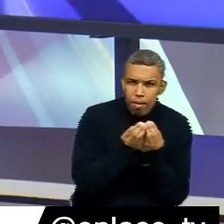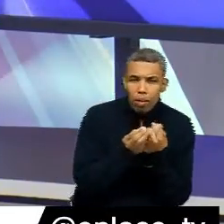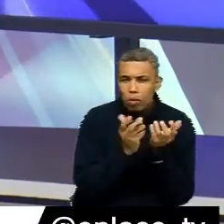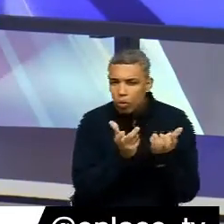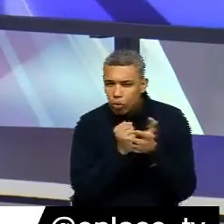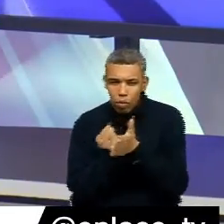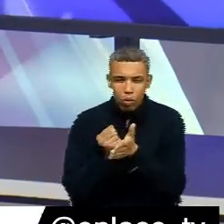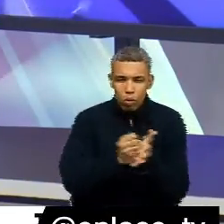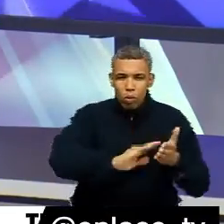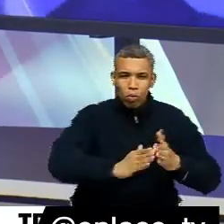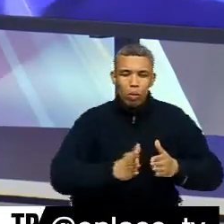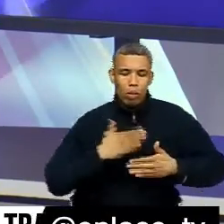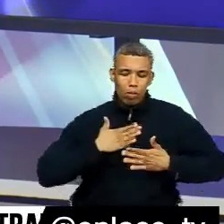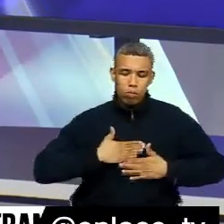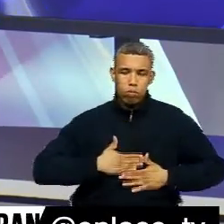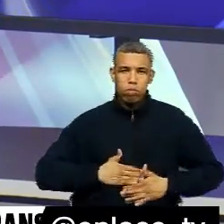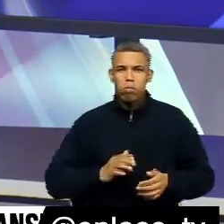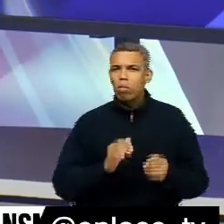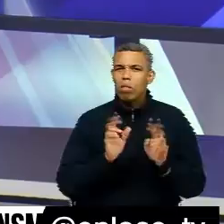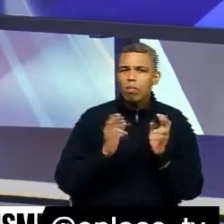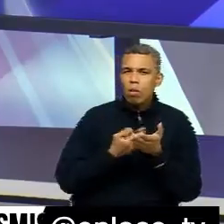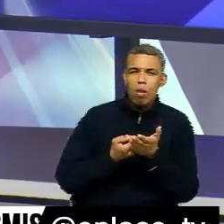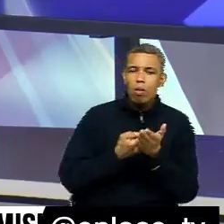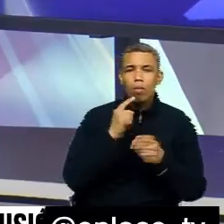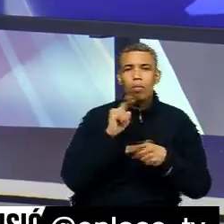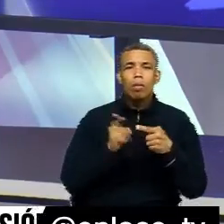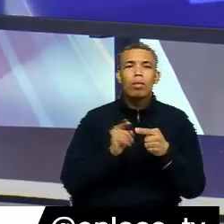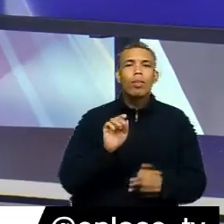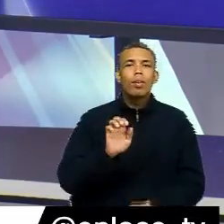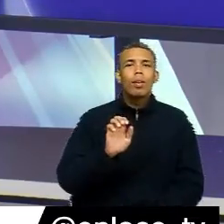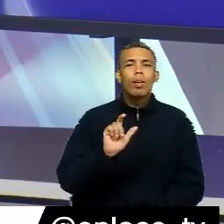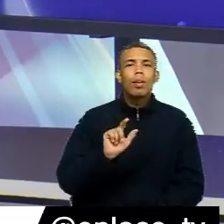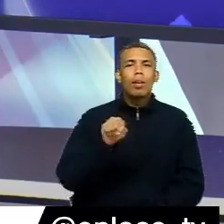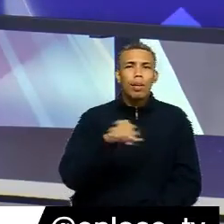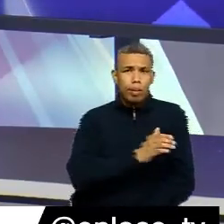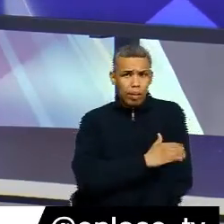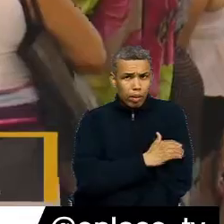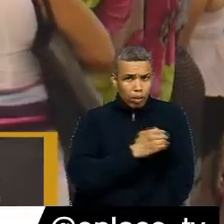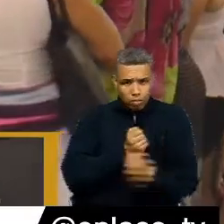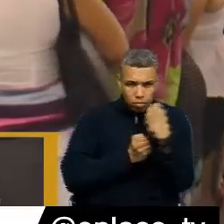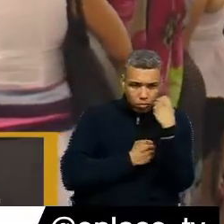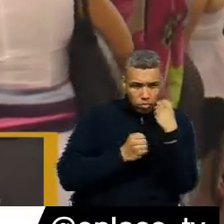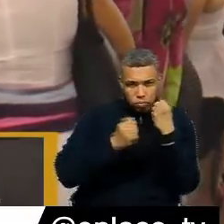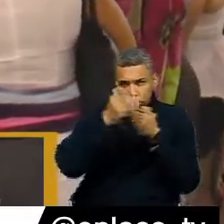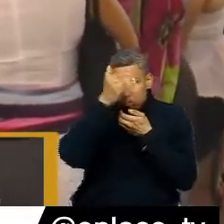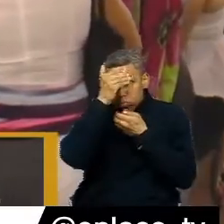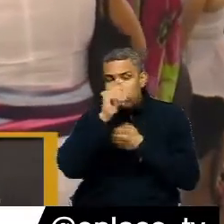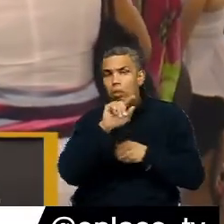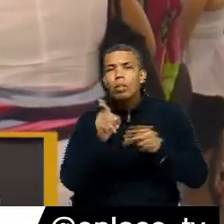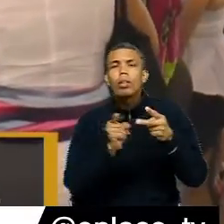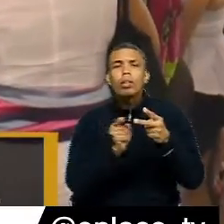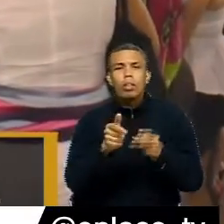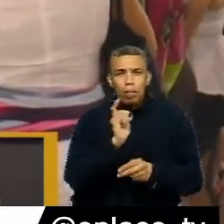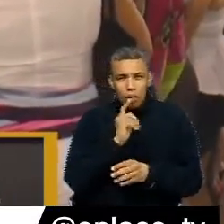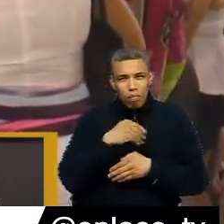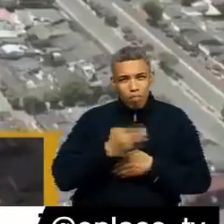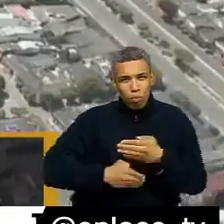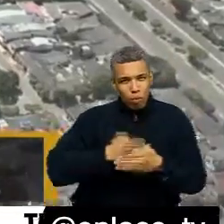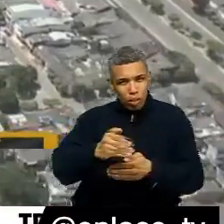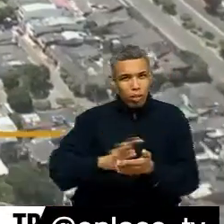es tratar temas como el ELN y el posconflicto en la ciudad. El primer mandatario de los barranqueños mencionó que debido a los hechos